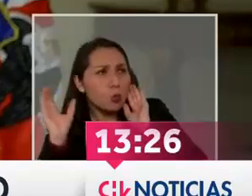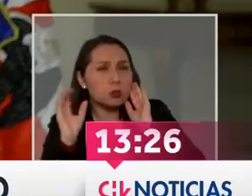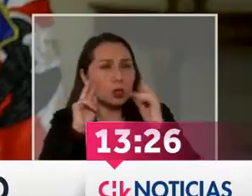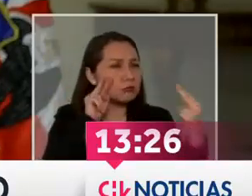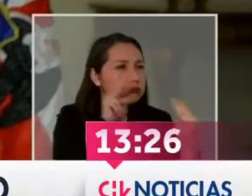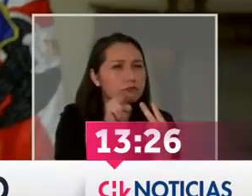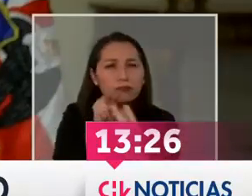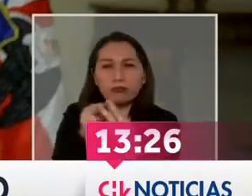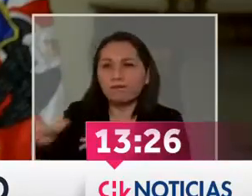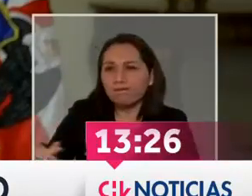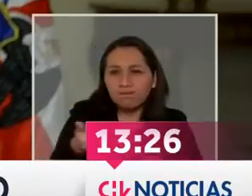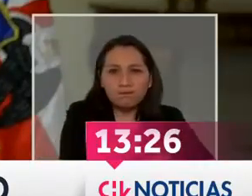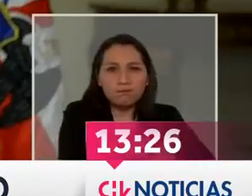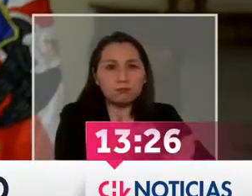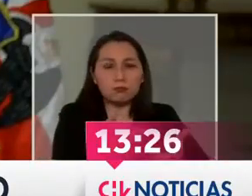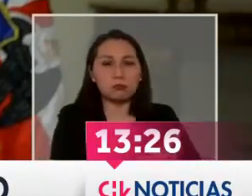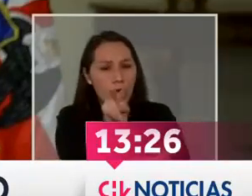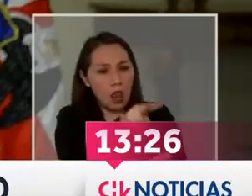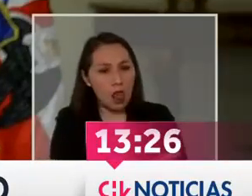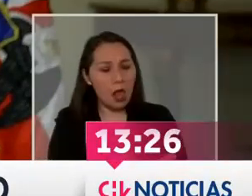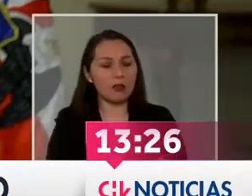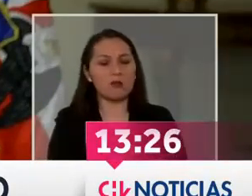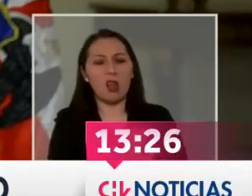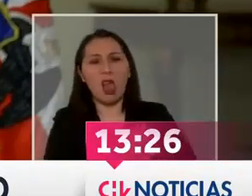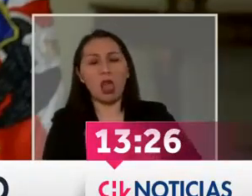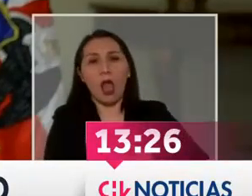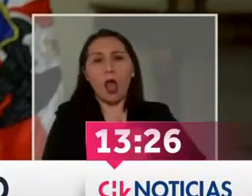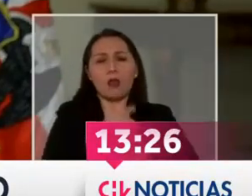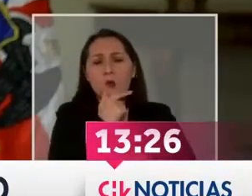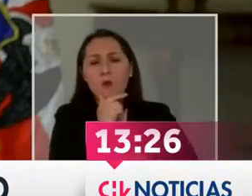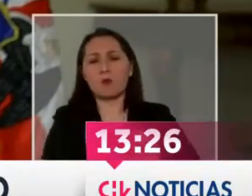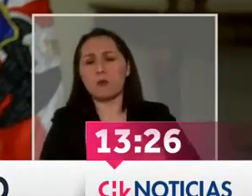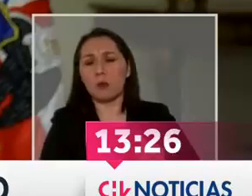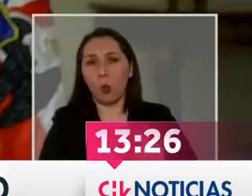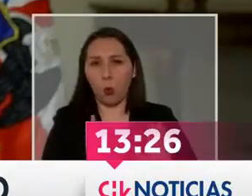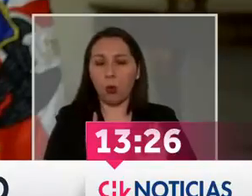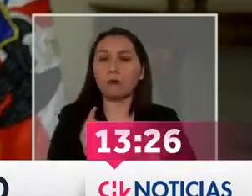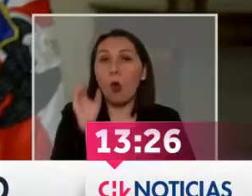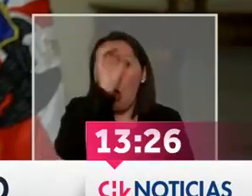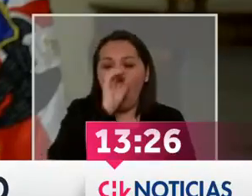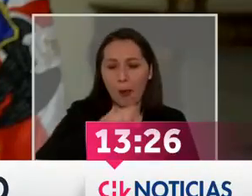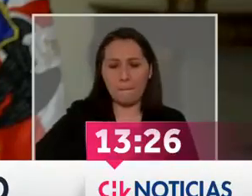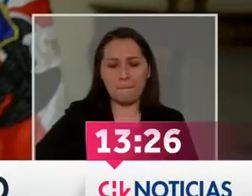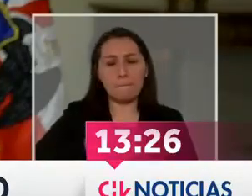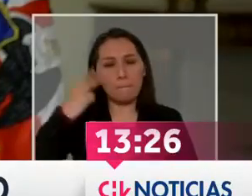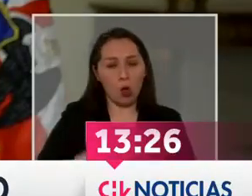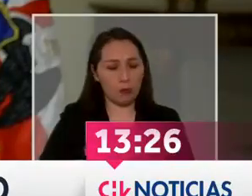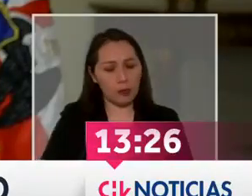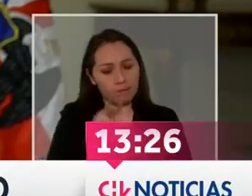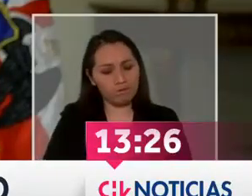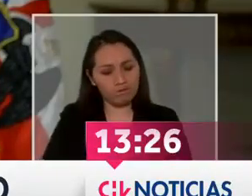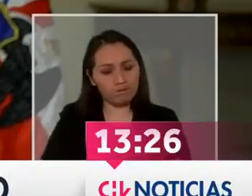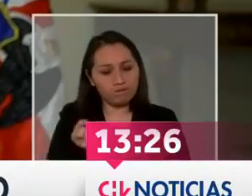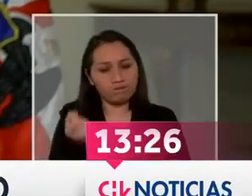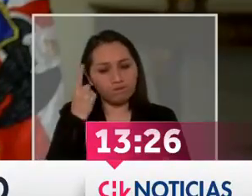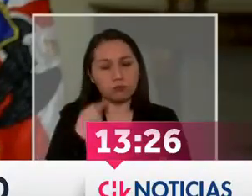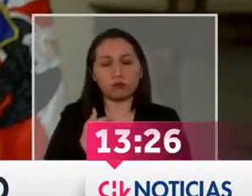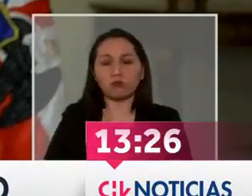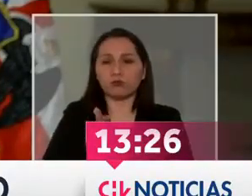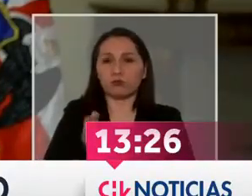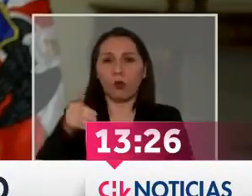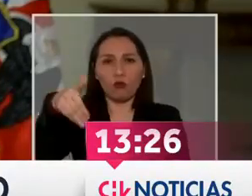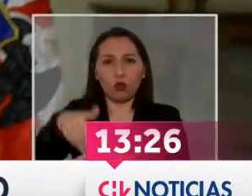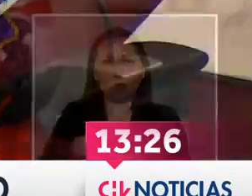los ojos, que leamos sin prejuicio el texto constitucional propuesto y nos formemos una opinión propia, actuando y votando